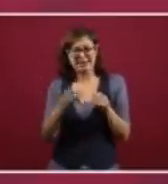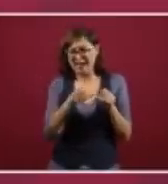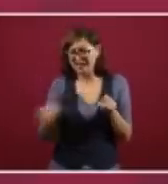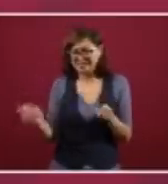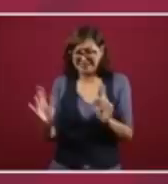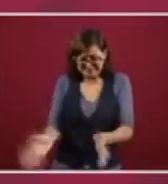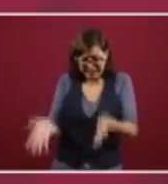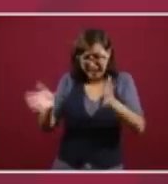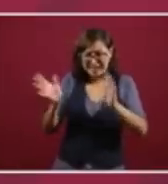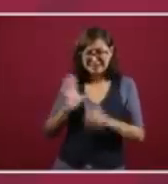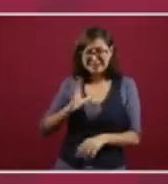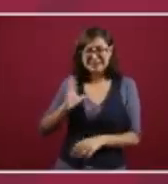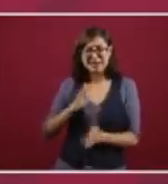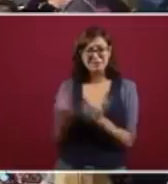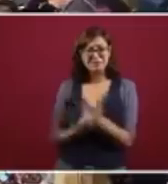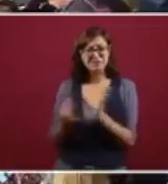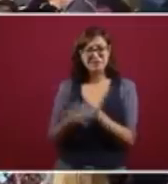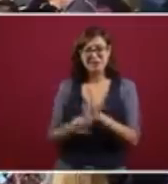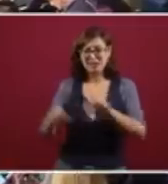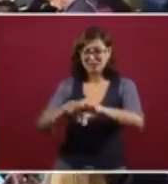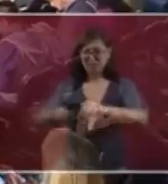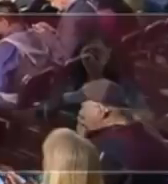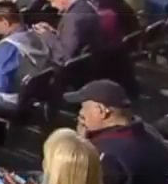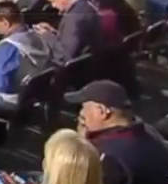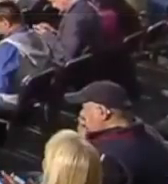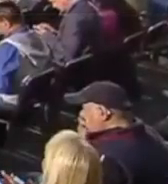del tren. ¿Qué pasó?